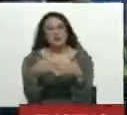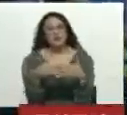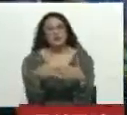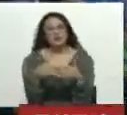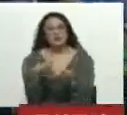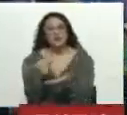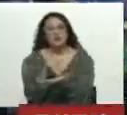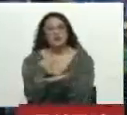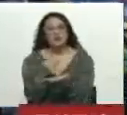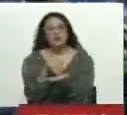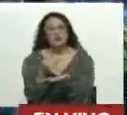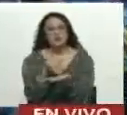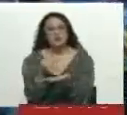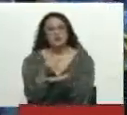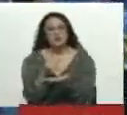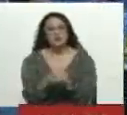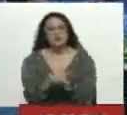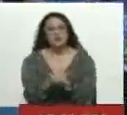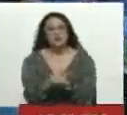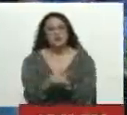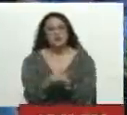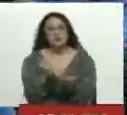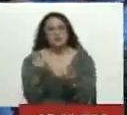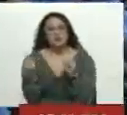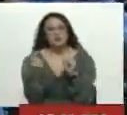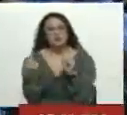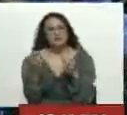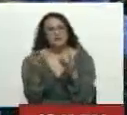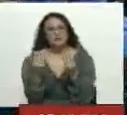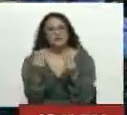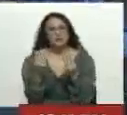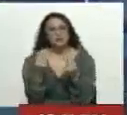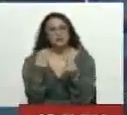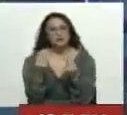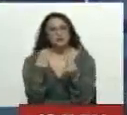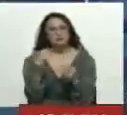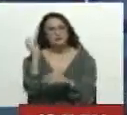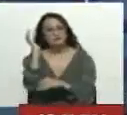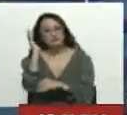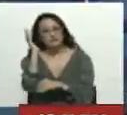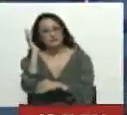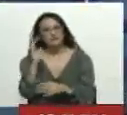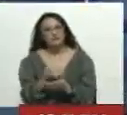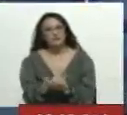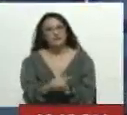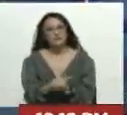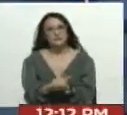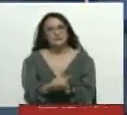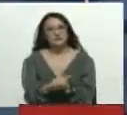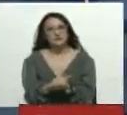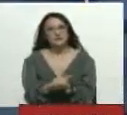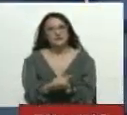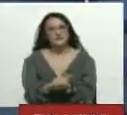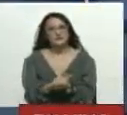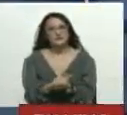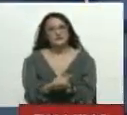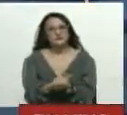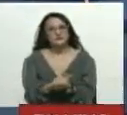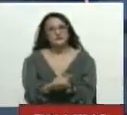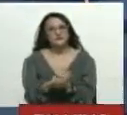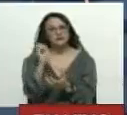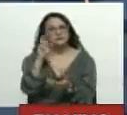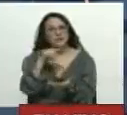del Bronx la hemos conversado mucho con ella en The People Forum es parte de la ip de la asamblea